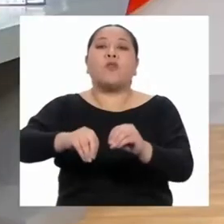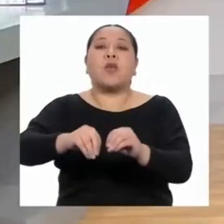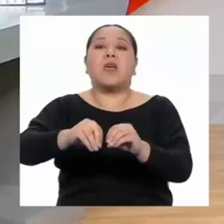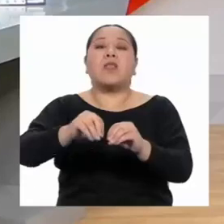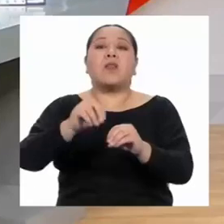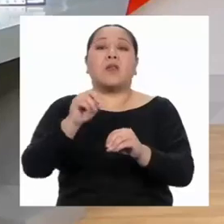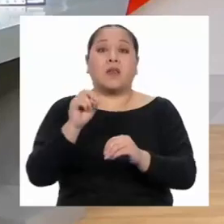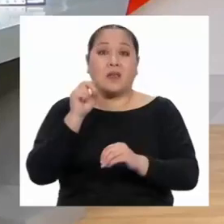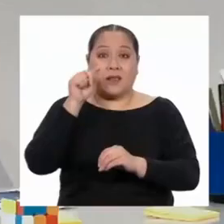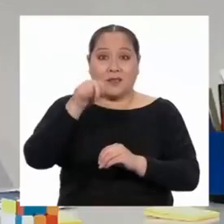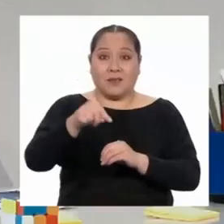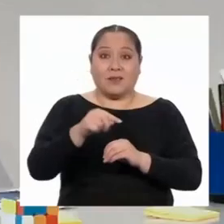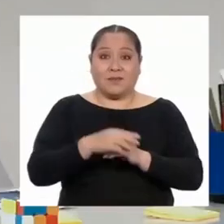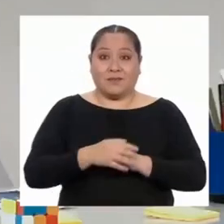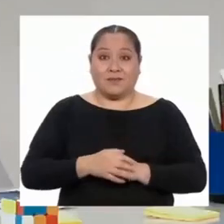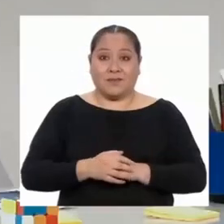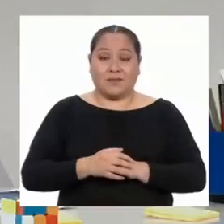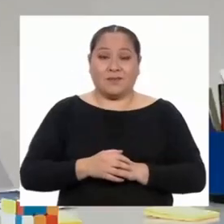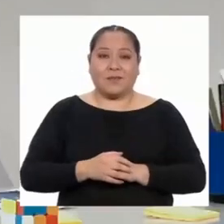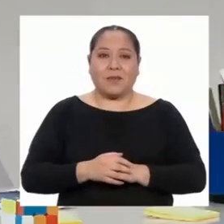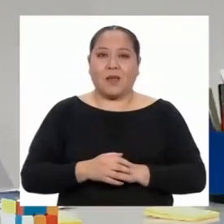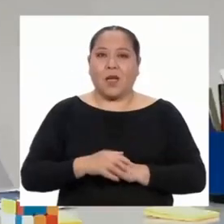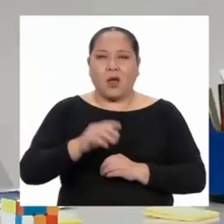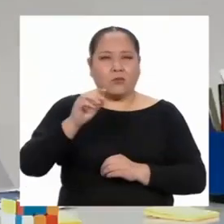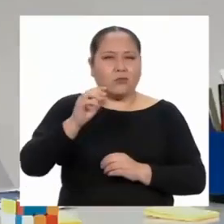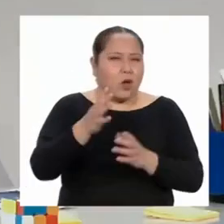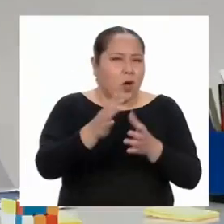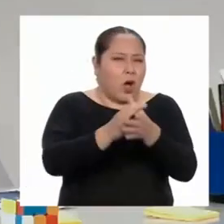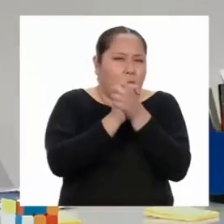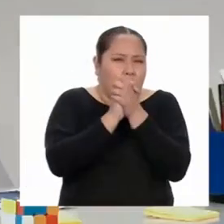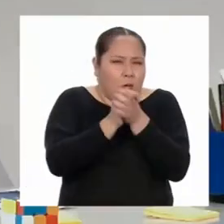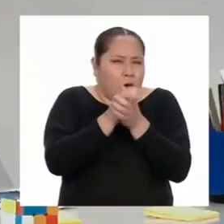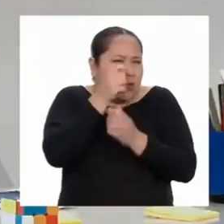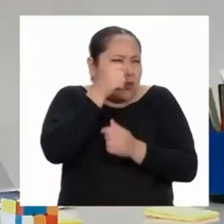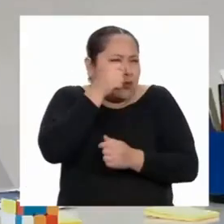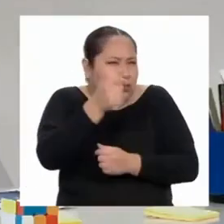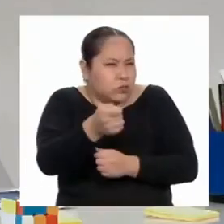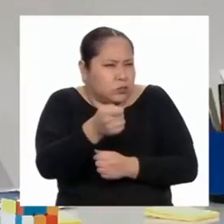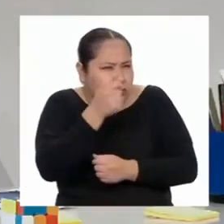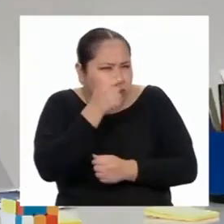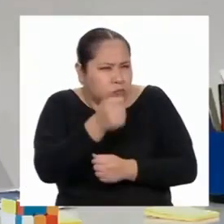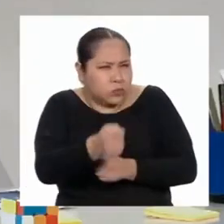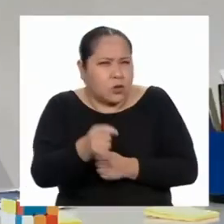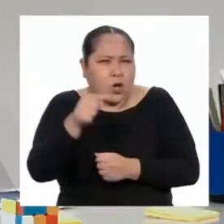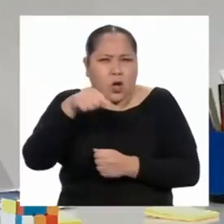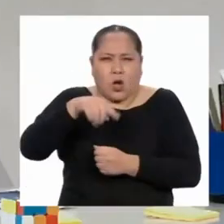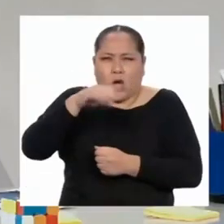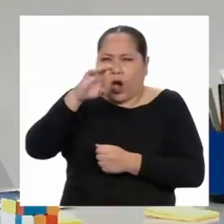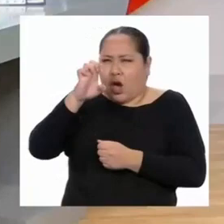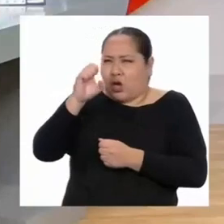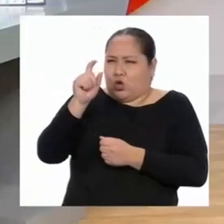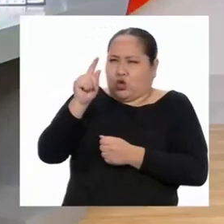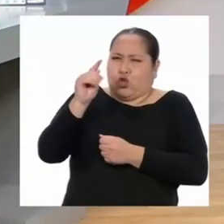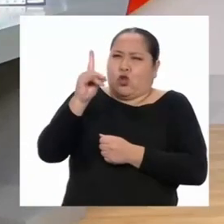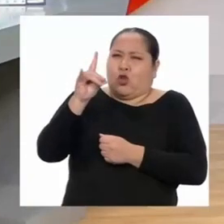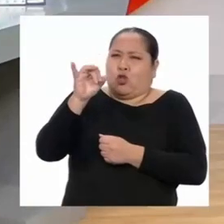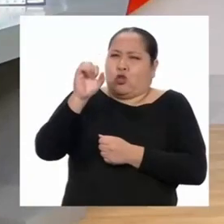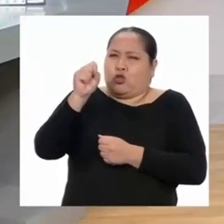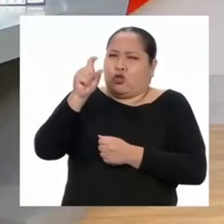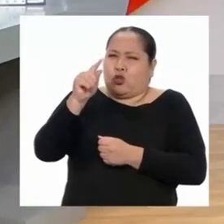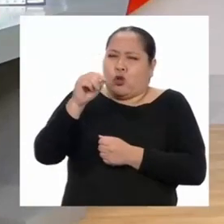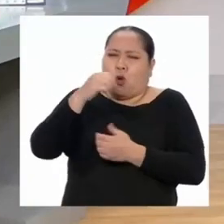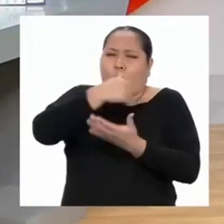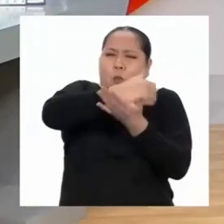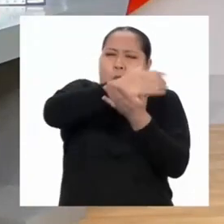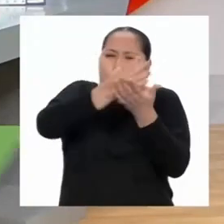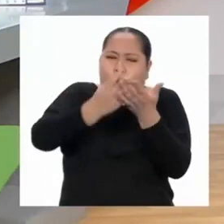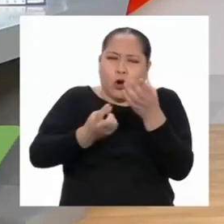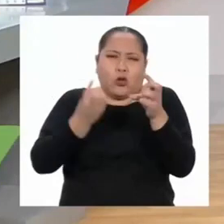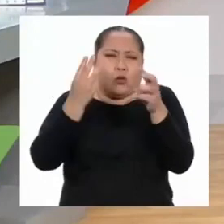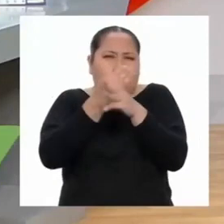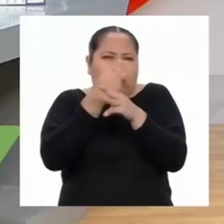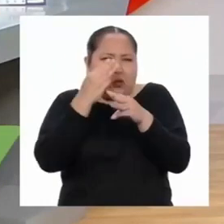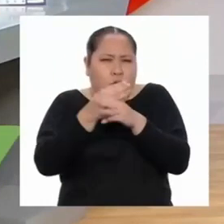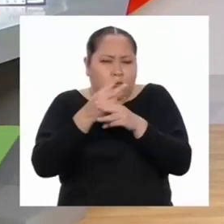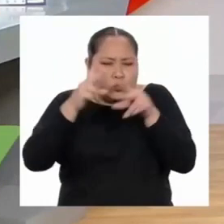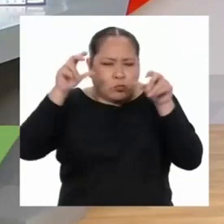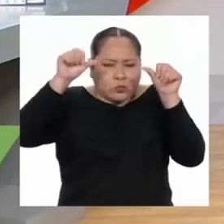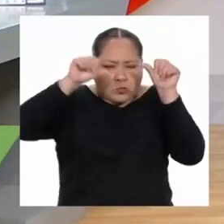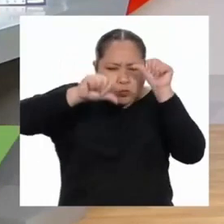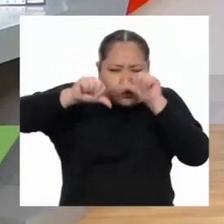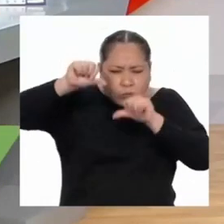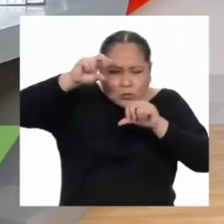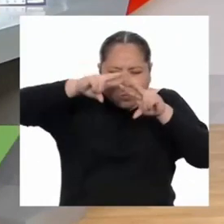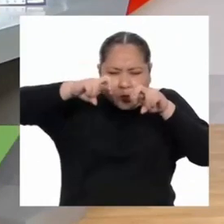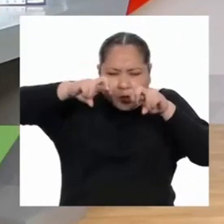Colegas detectives, recuerden que la estadística es una parte de la matemática, que estudia cómo